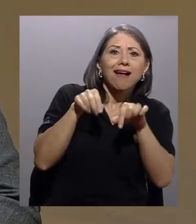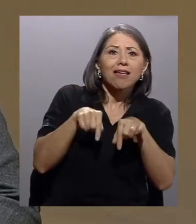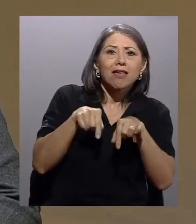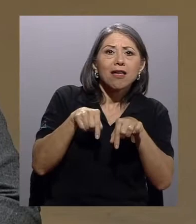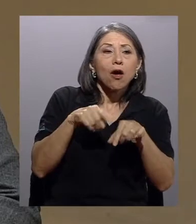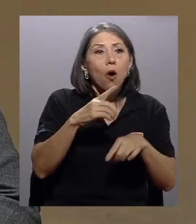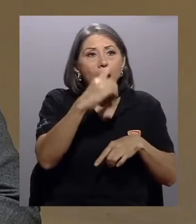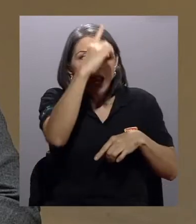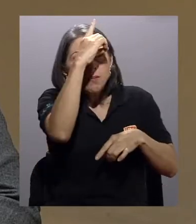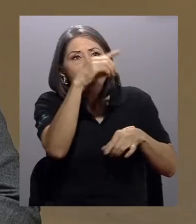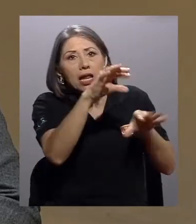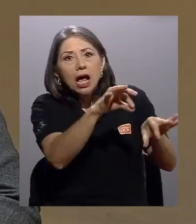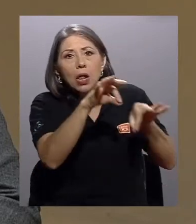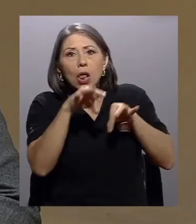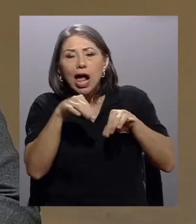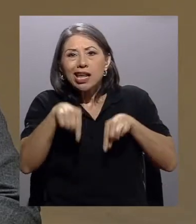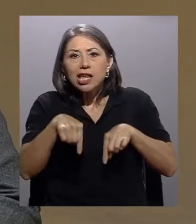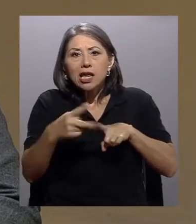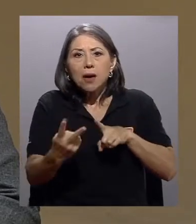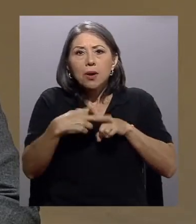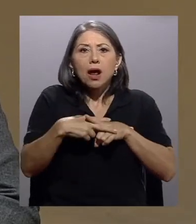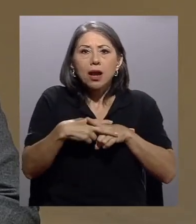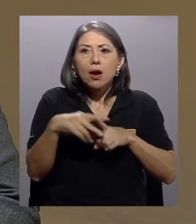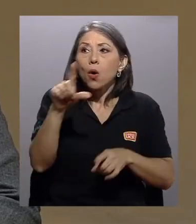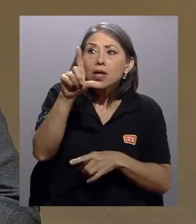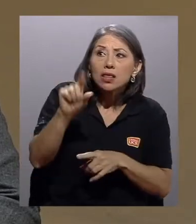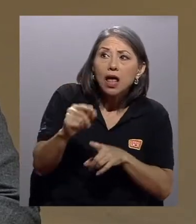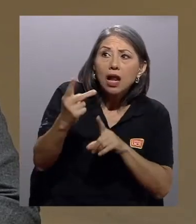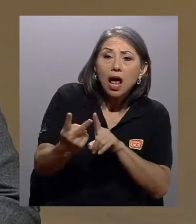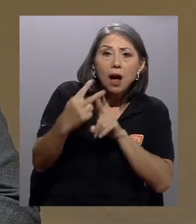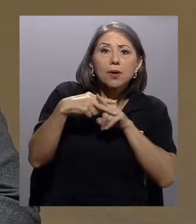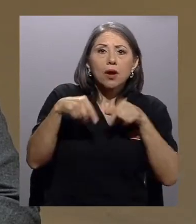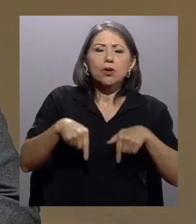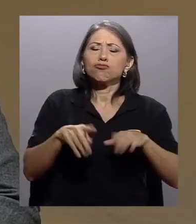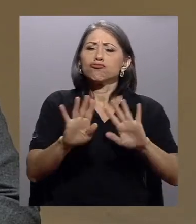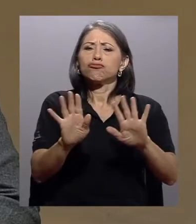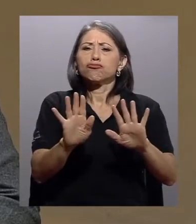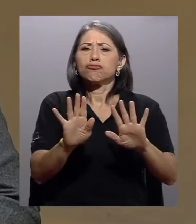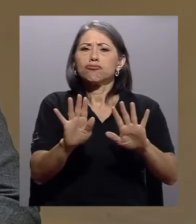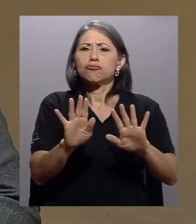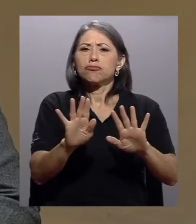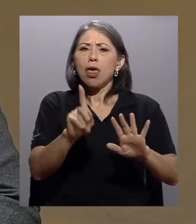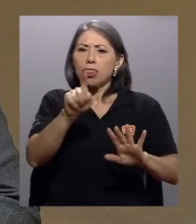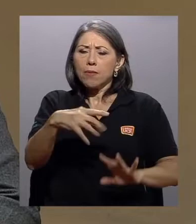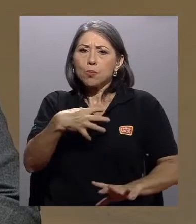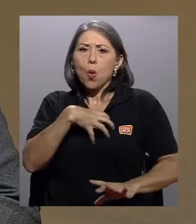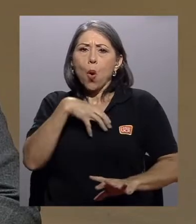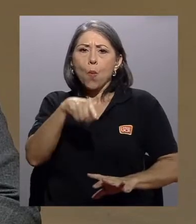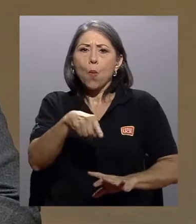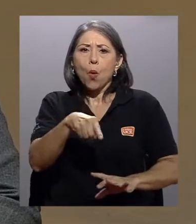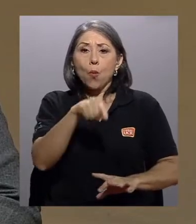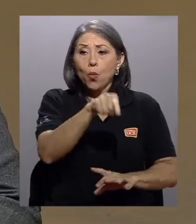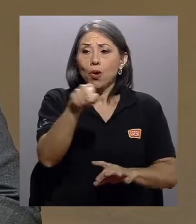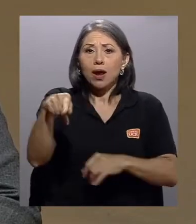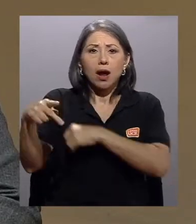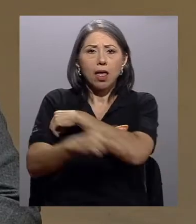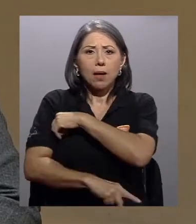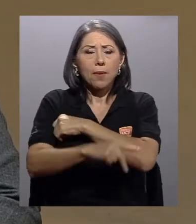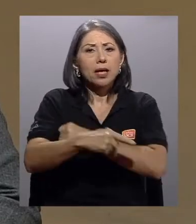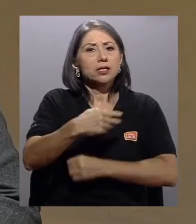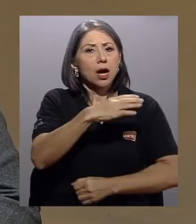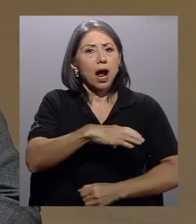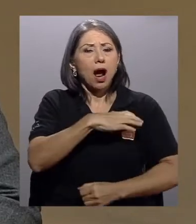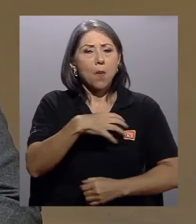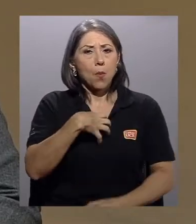el de Italia o el de Alemania, ya que cada uno tiene características muy distintas. Por ejemplo, como usted mencionaba,